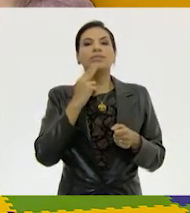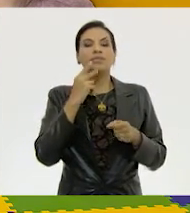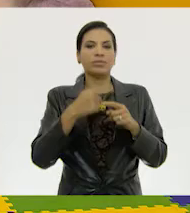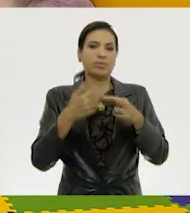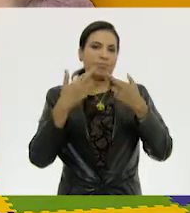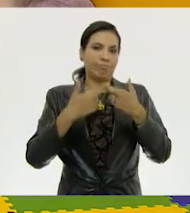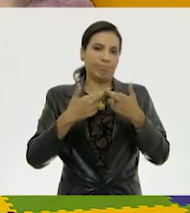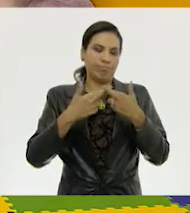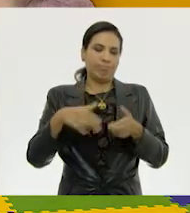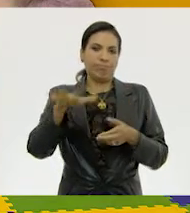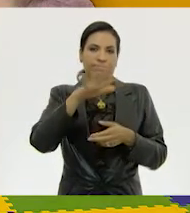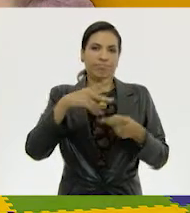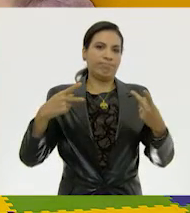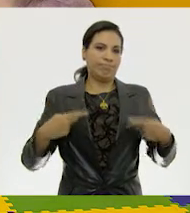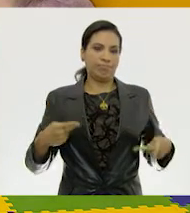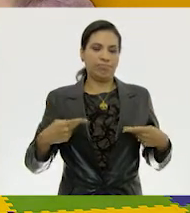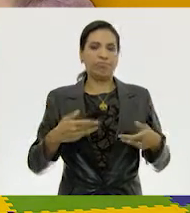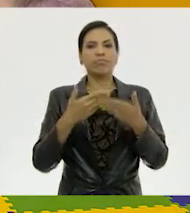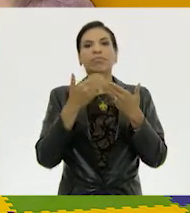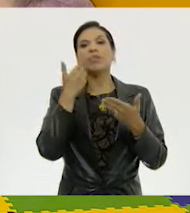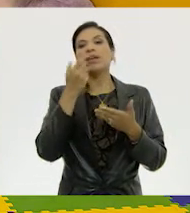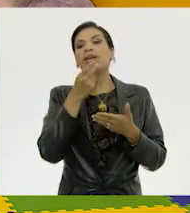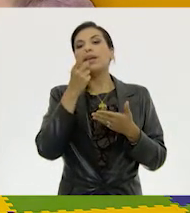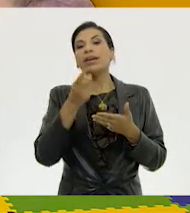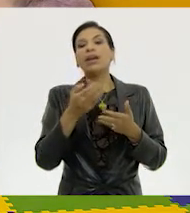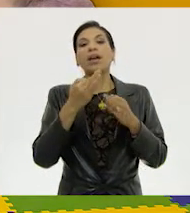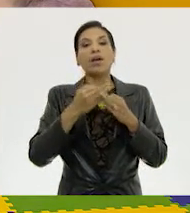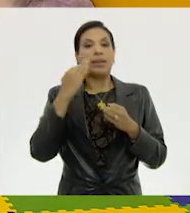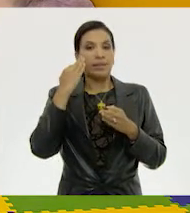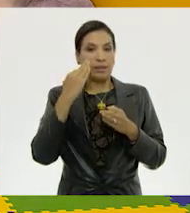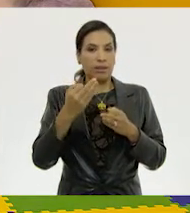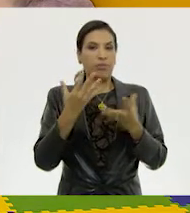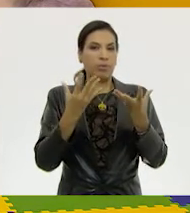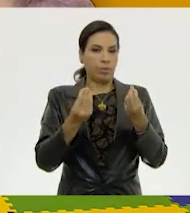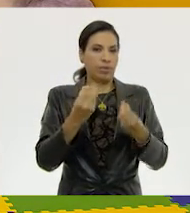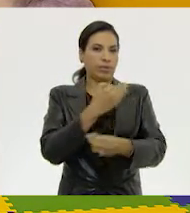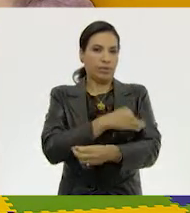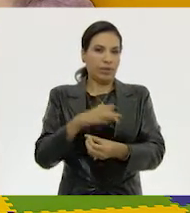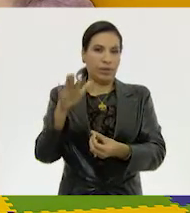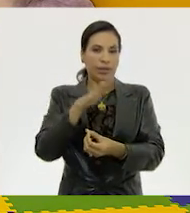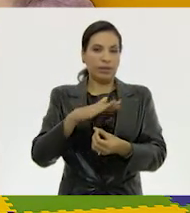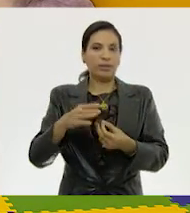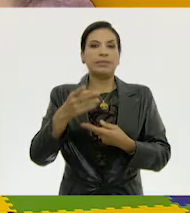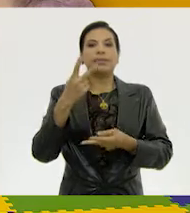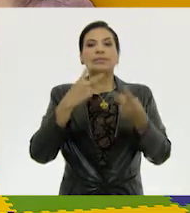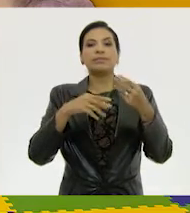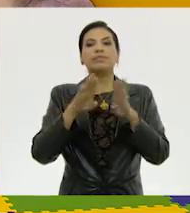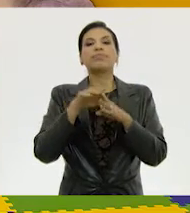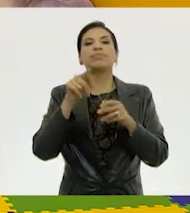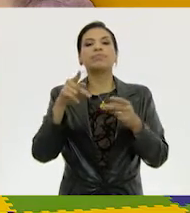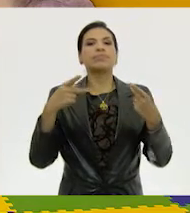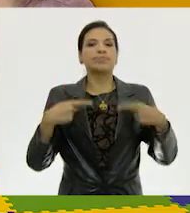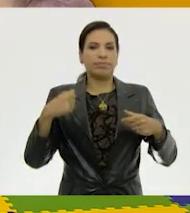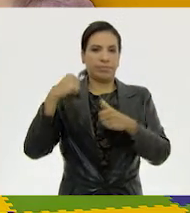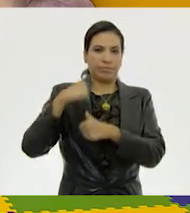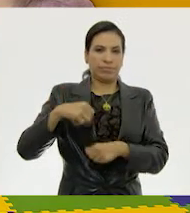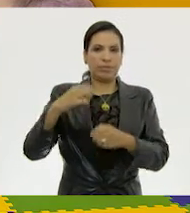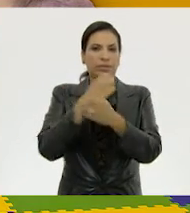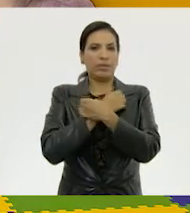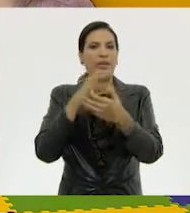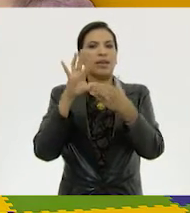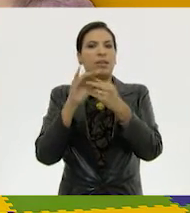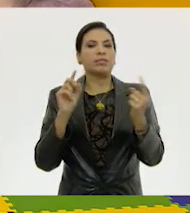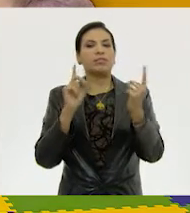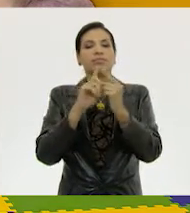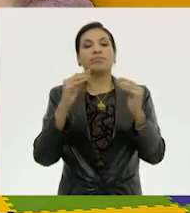riqueza de la humanidad. Y quiero contarles que en estos tiempos muchas familias se han acercado a los agentes educativos para contarles que